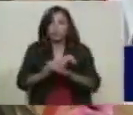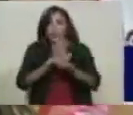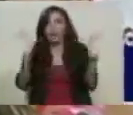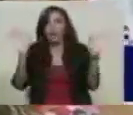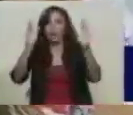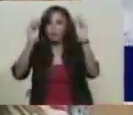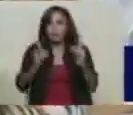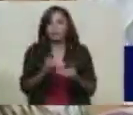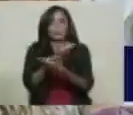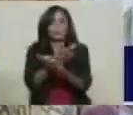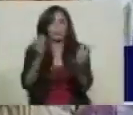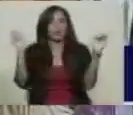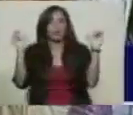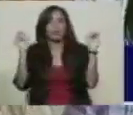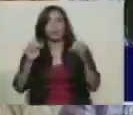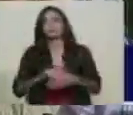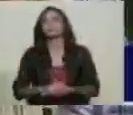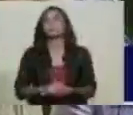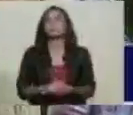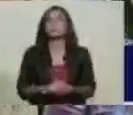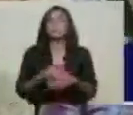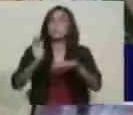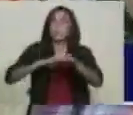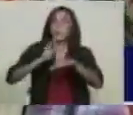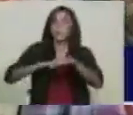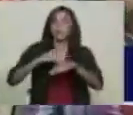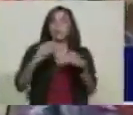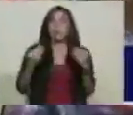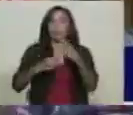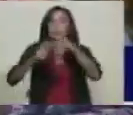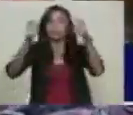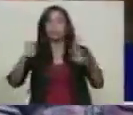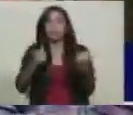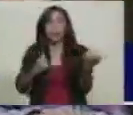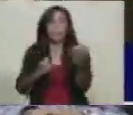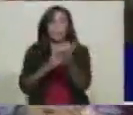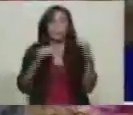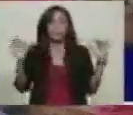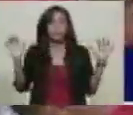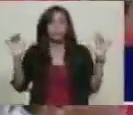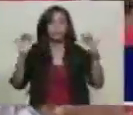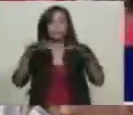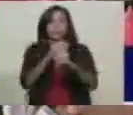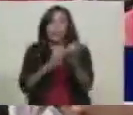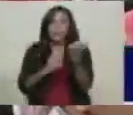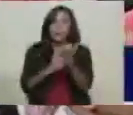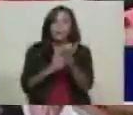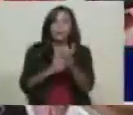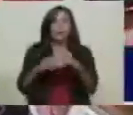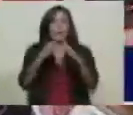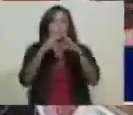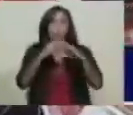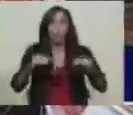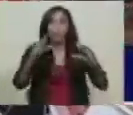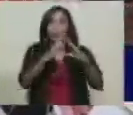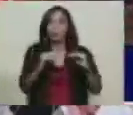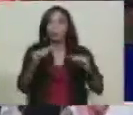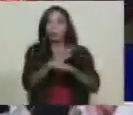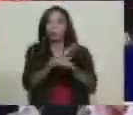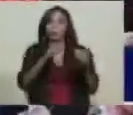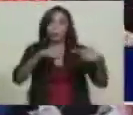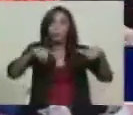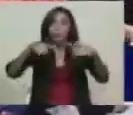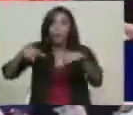a ser libres. Y porque somos millones y estamos acá, en cada uno de nuestros